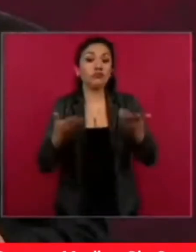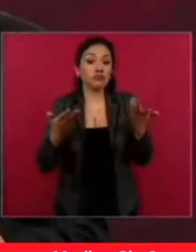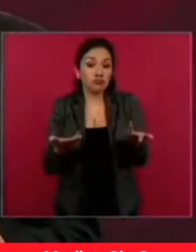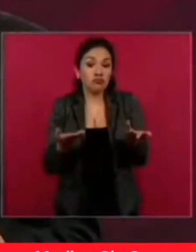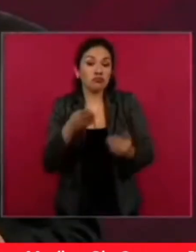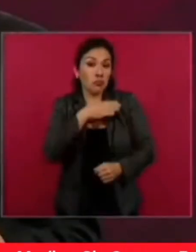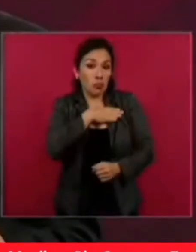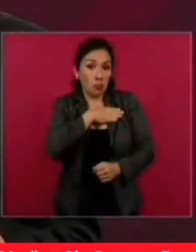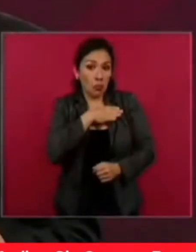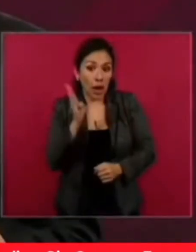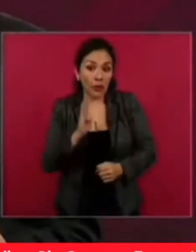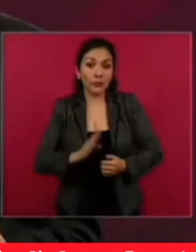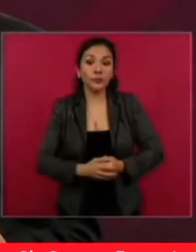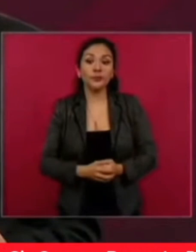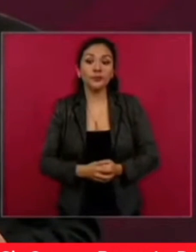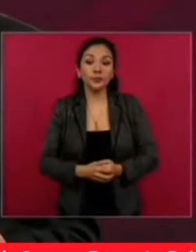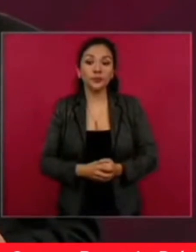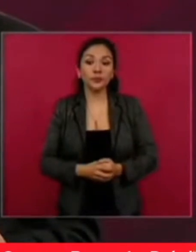es